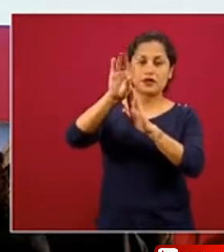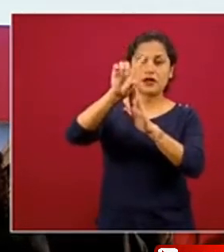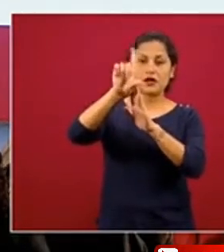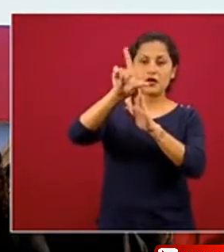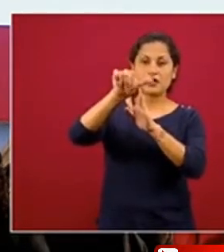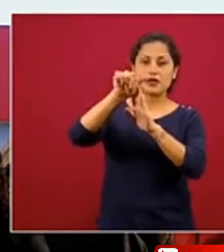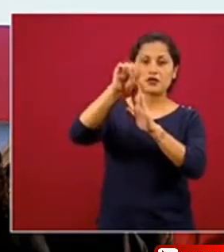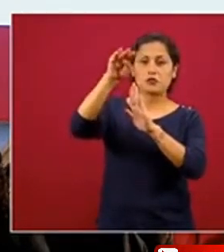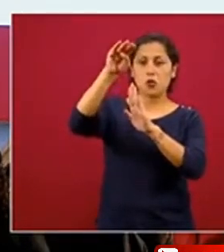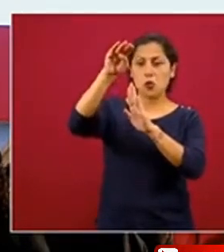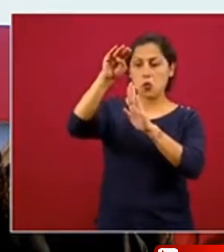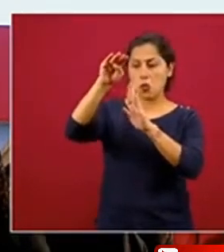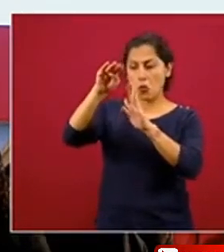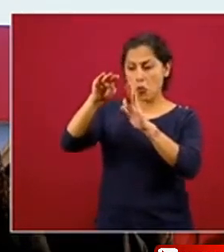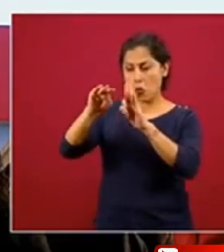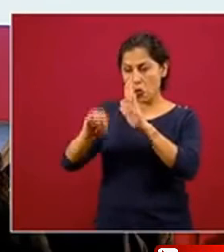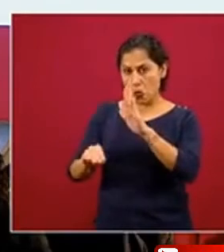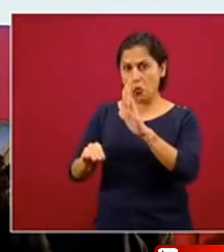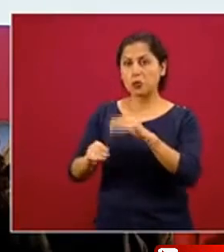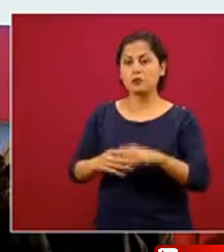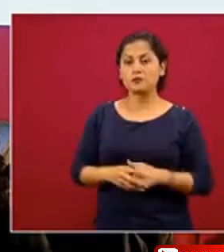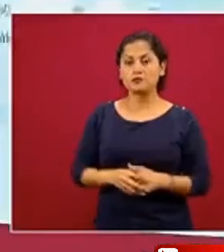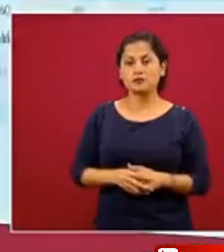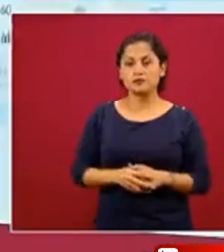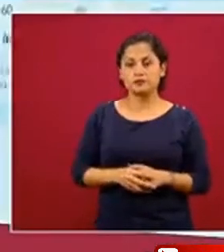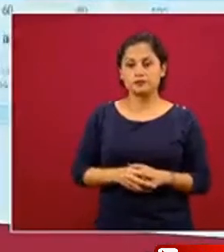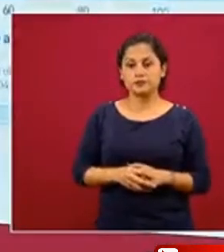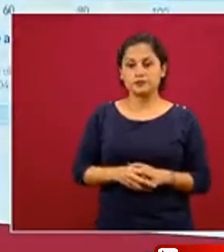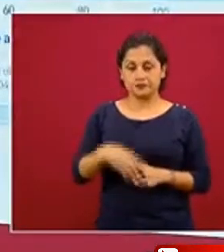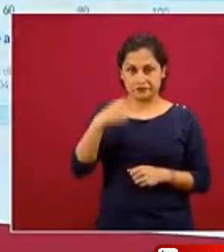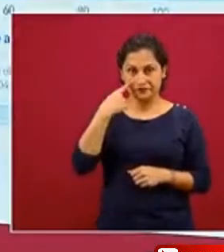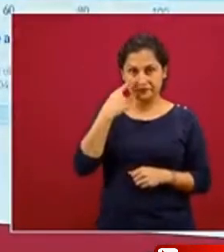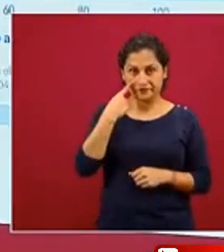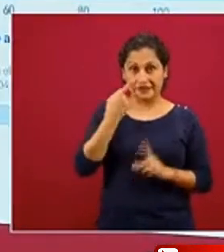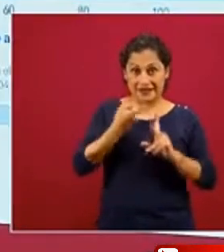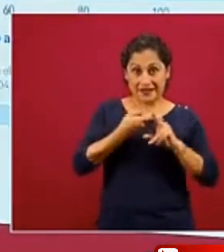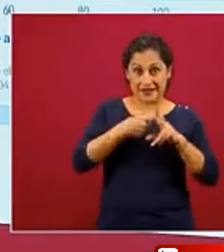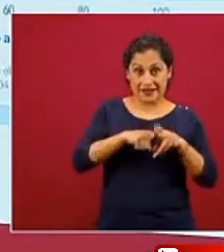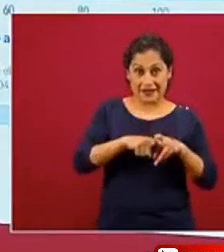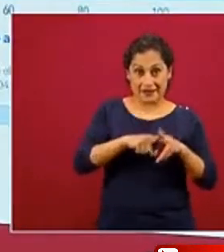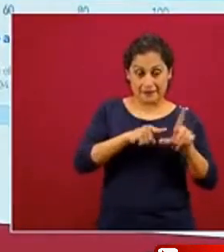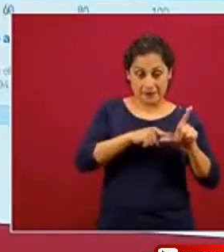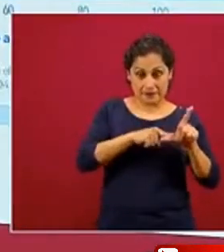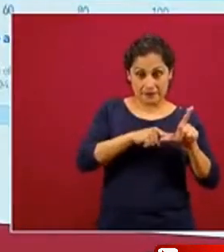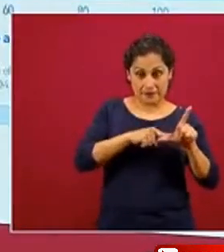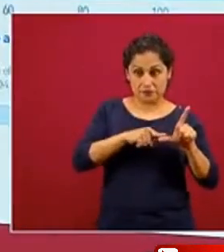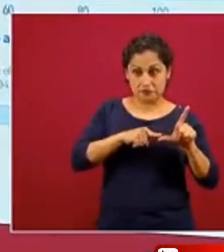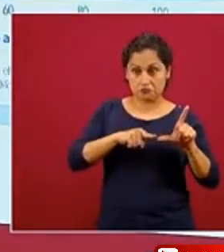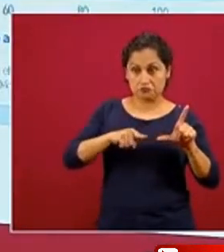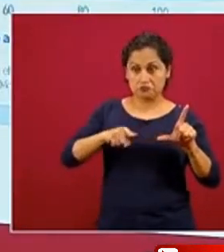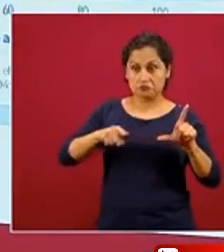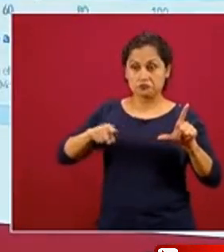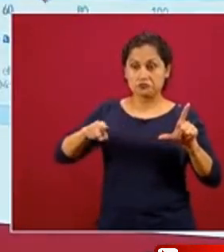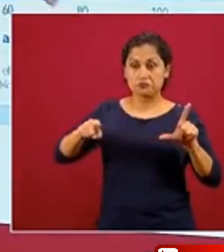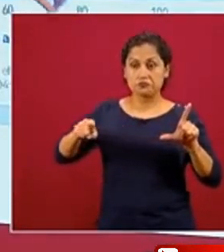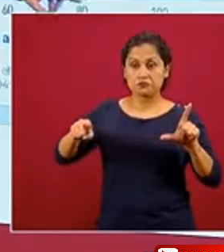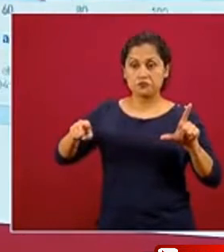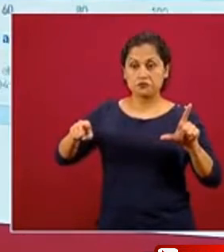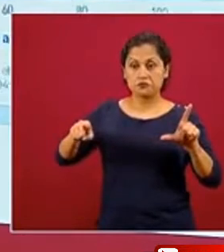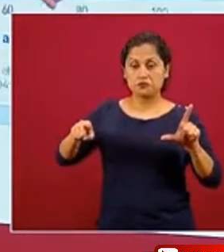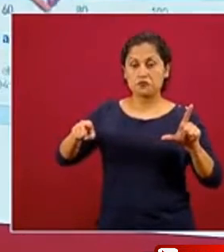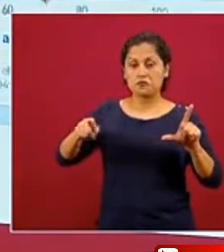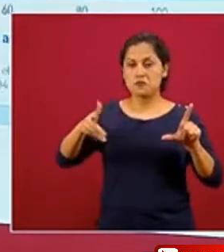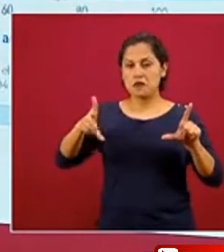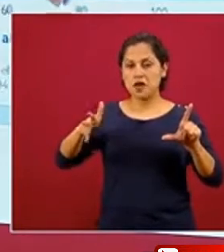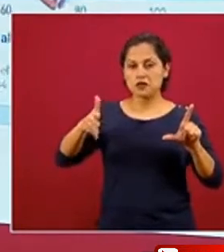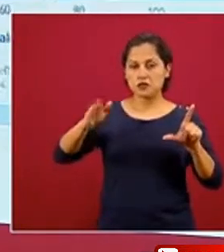empezaron a descender progresivamente. Y vean ustedes cómo desde el día 0 hasta una zona donde hubo una reducción